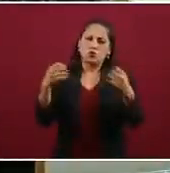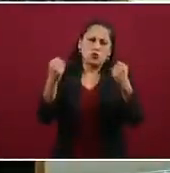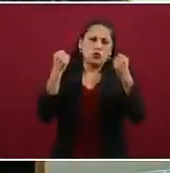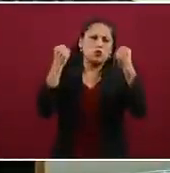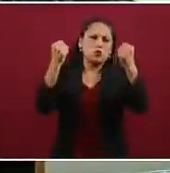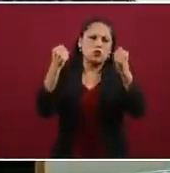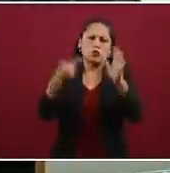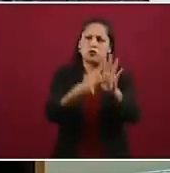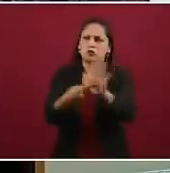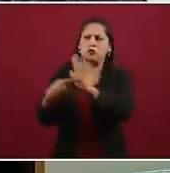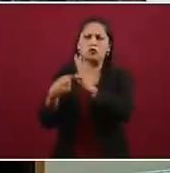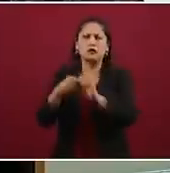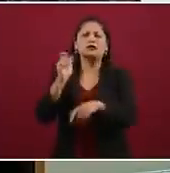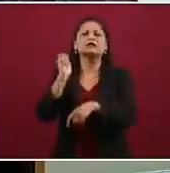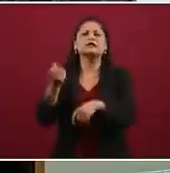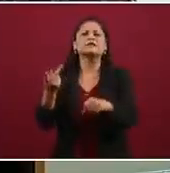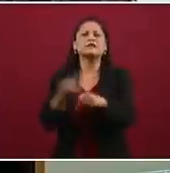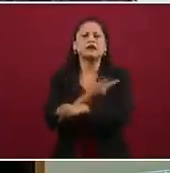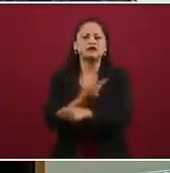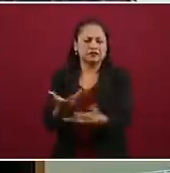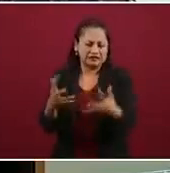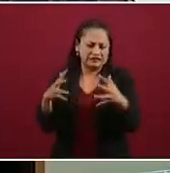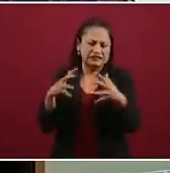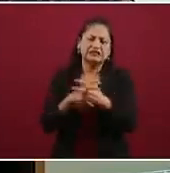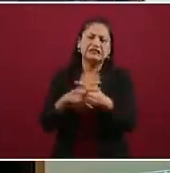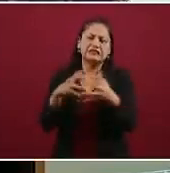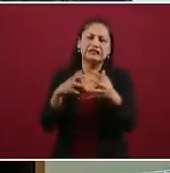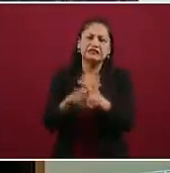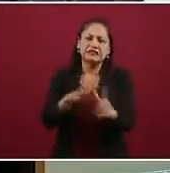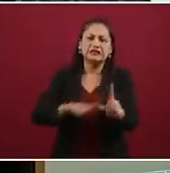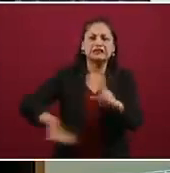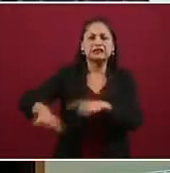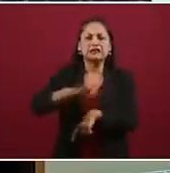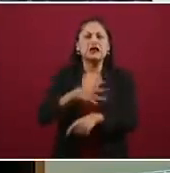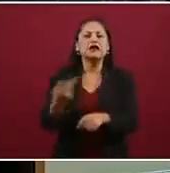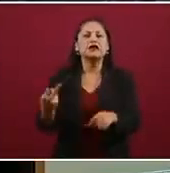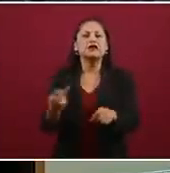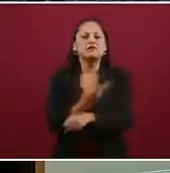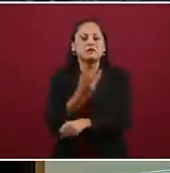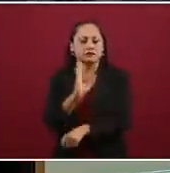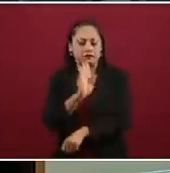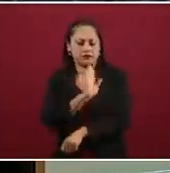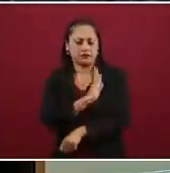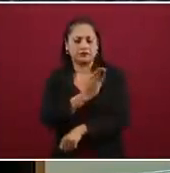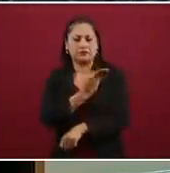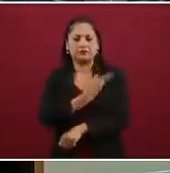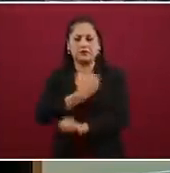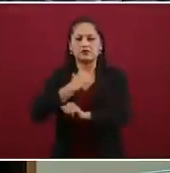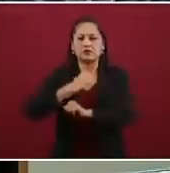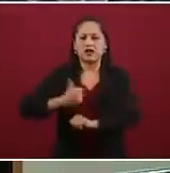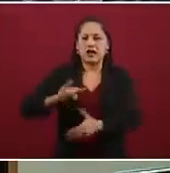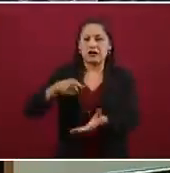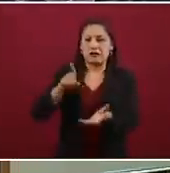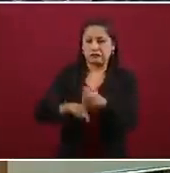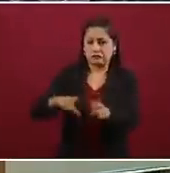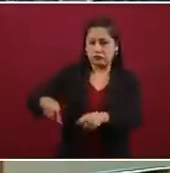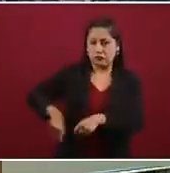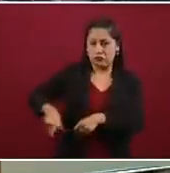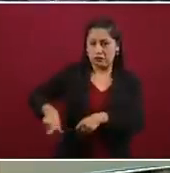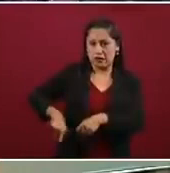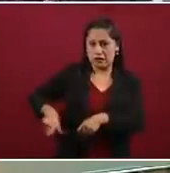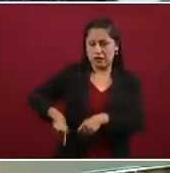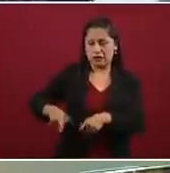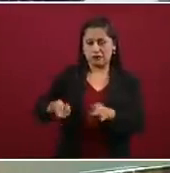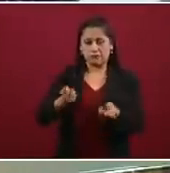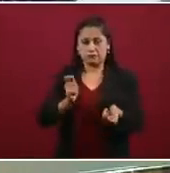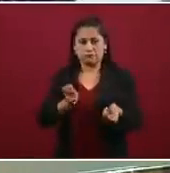social. Es cuando los españoles, los gachupines, es decir, los partidarios del gobierno, que no era un término